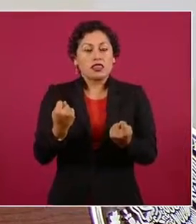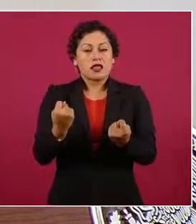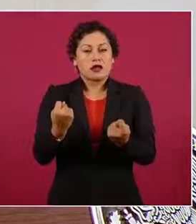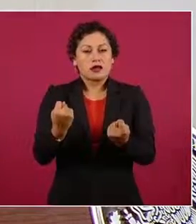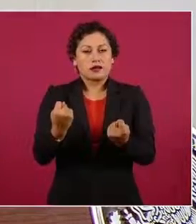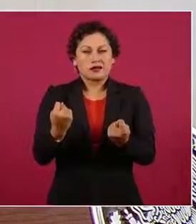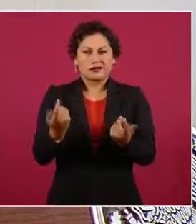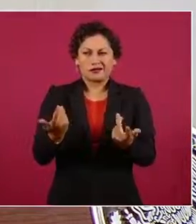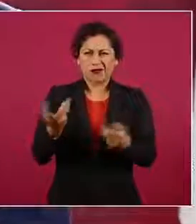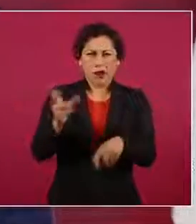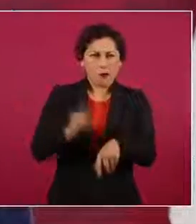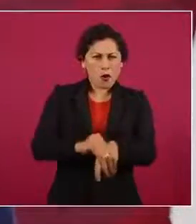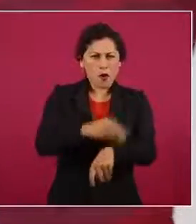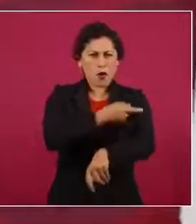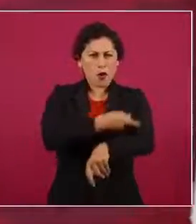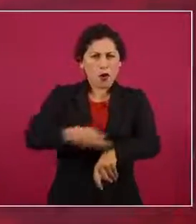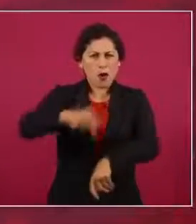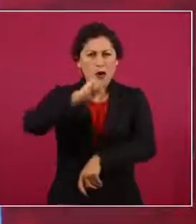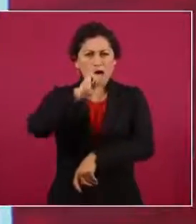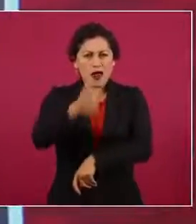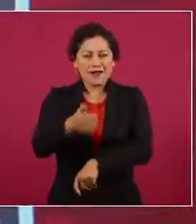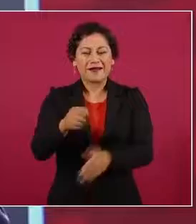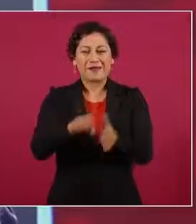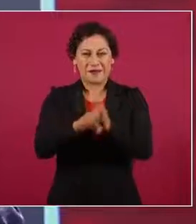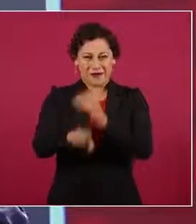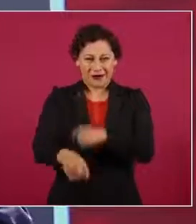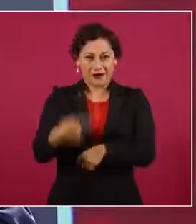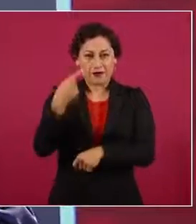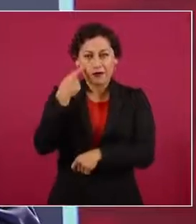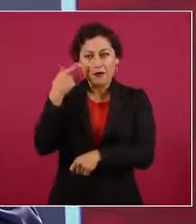cuando uno ve lo de Calica,